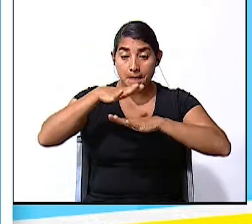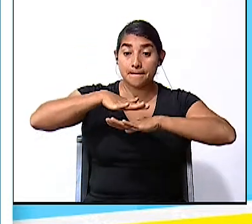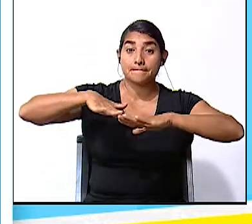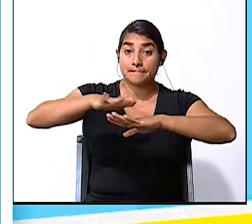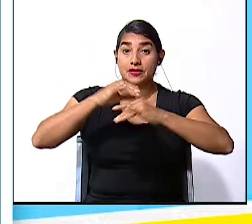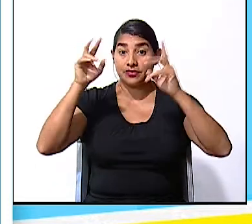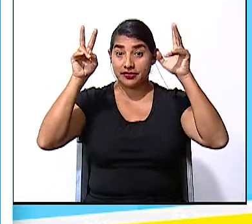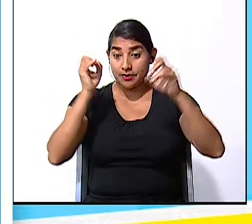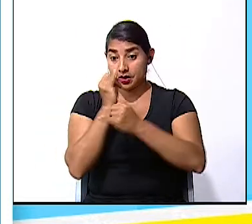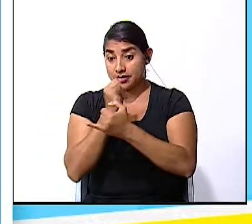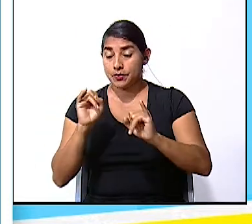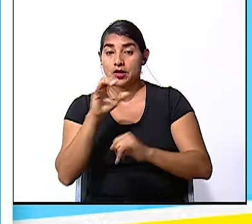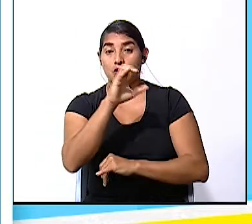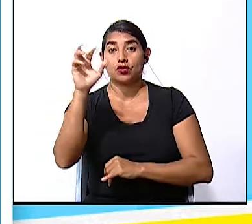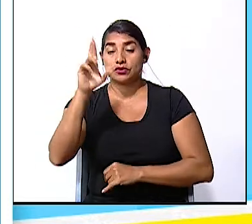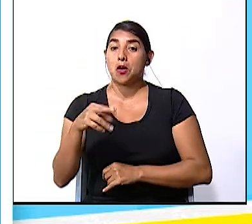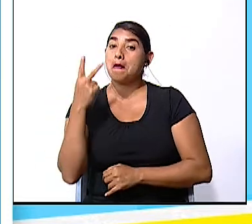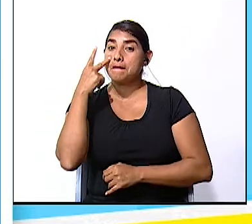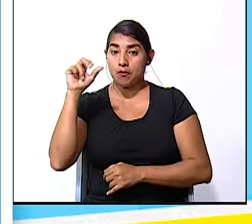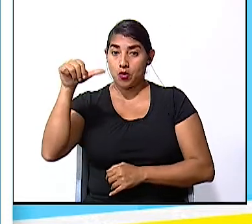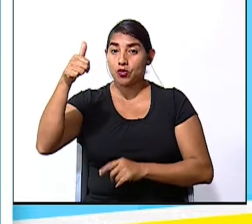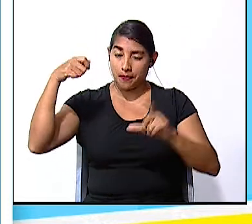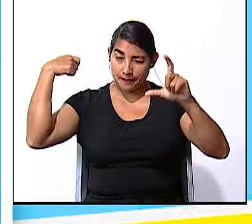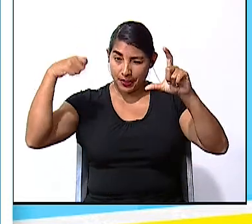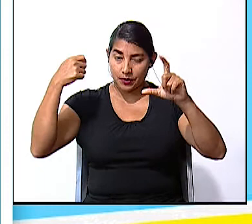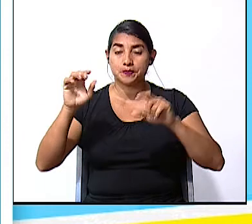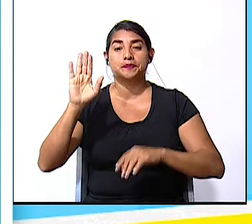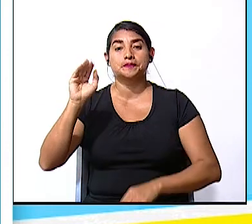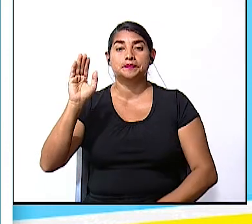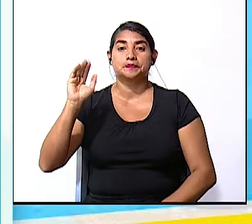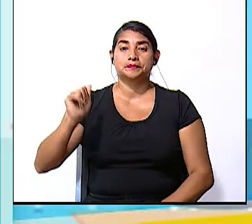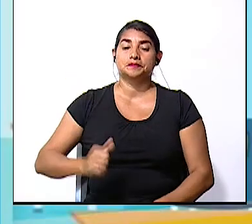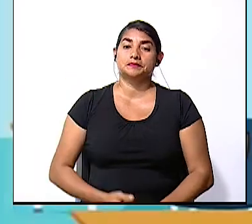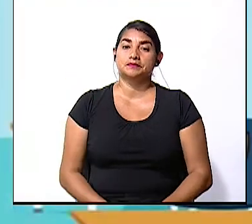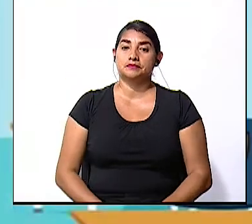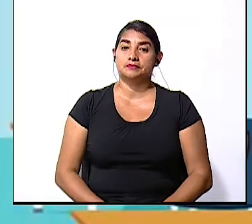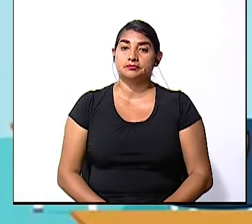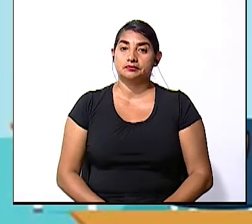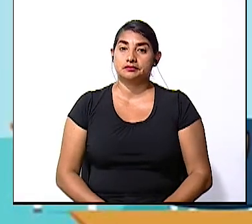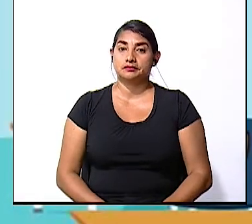tema independencia de Costa Rica y nos vemos en un próximo video. Saludos.